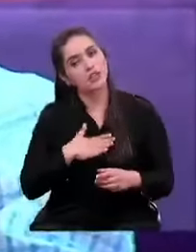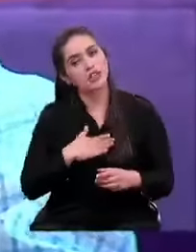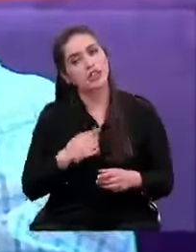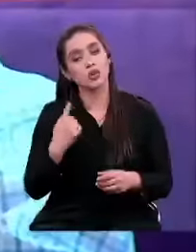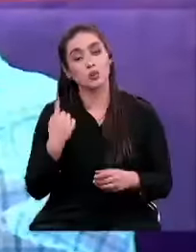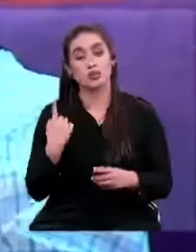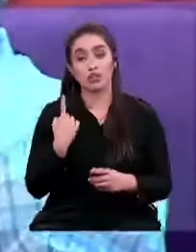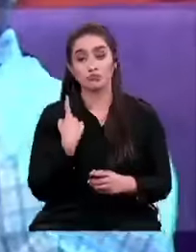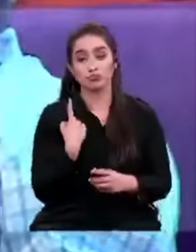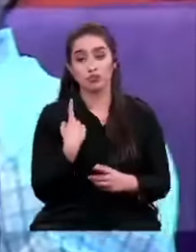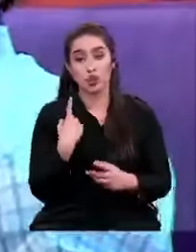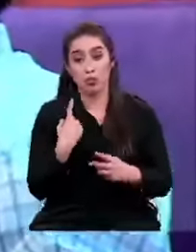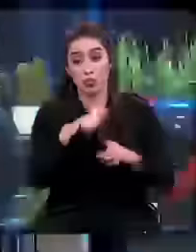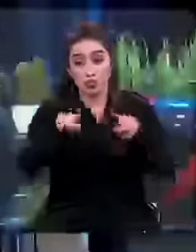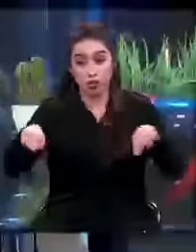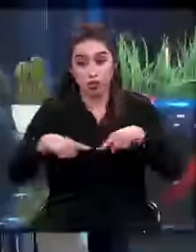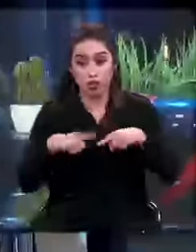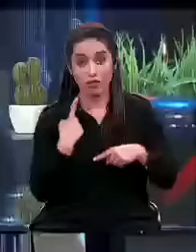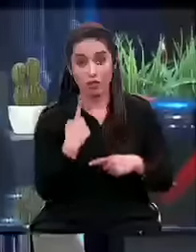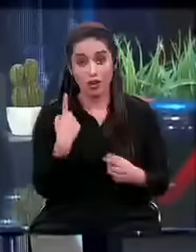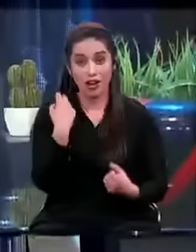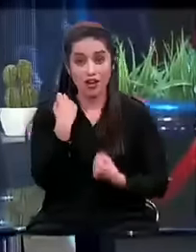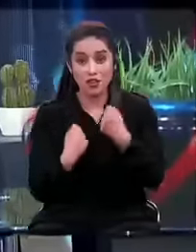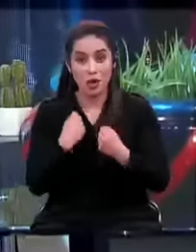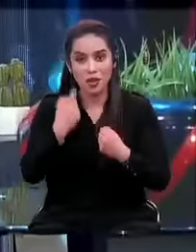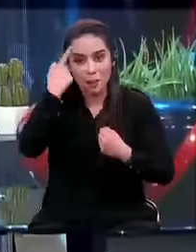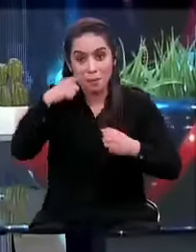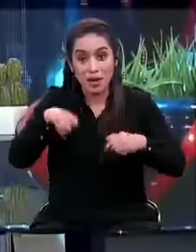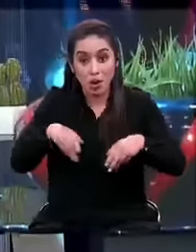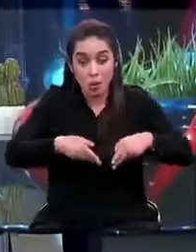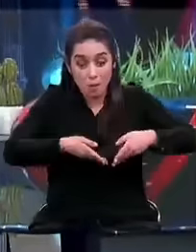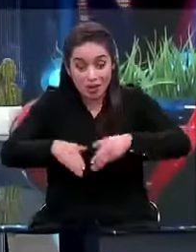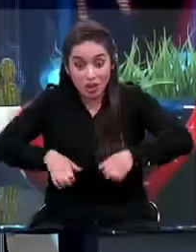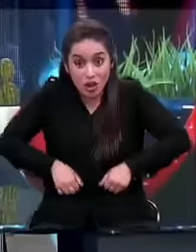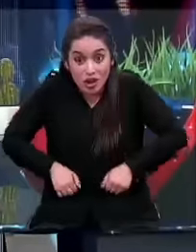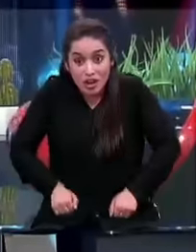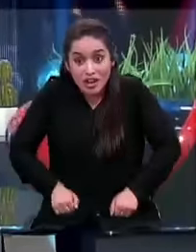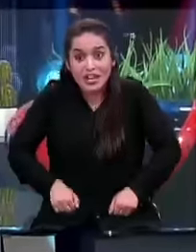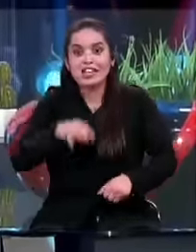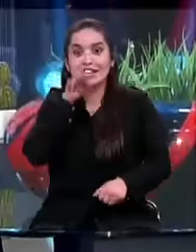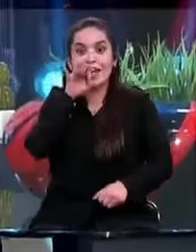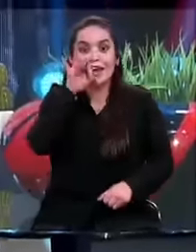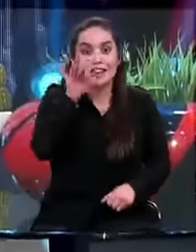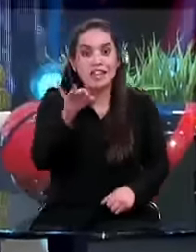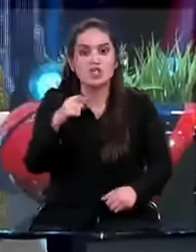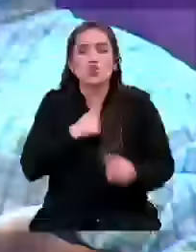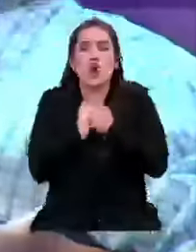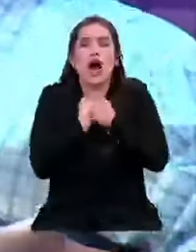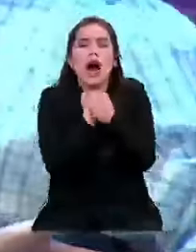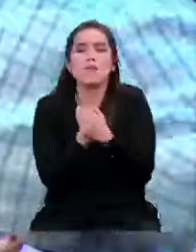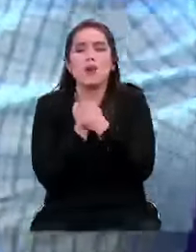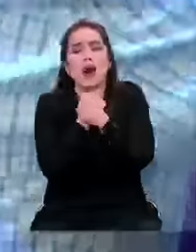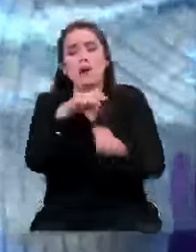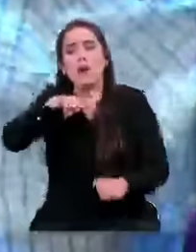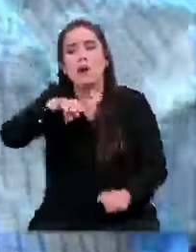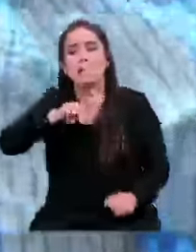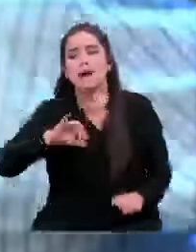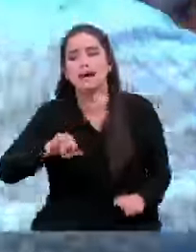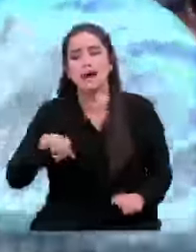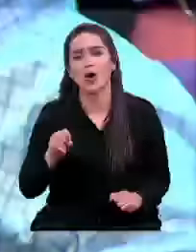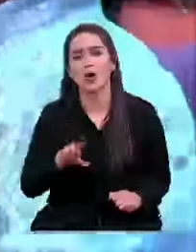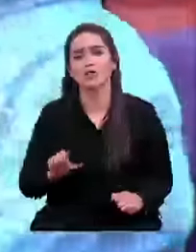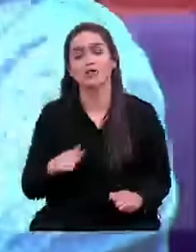todo el Teatro Teletón con los pantalones abajo, gritando: ¡Yo amo a María José! ¡Yo amo a María José! Eso